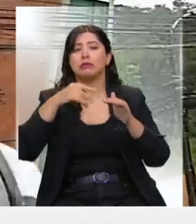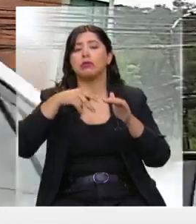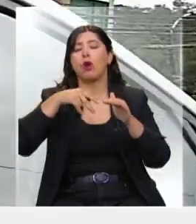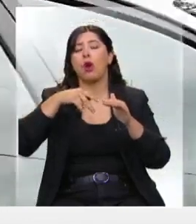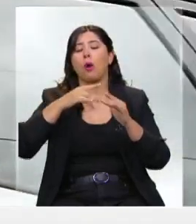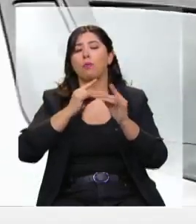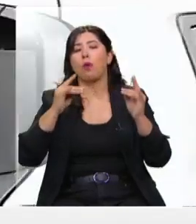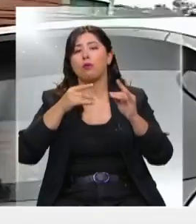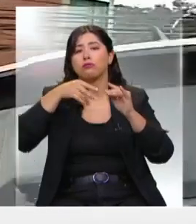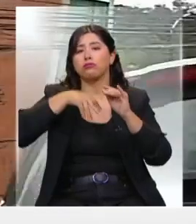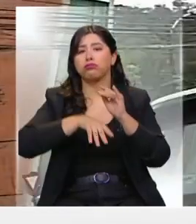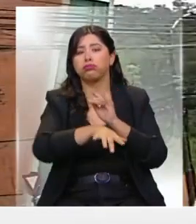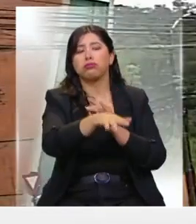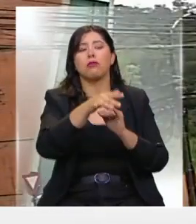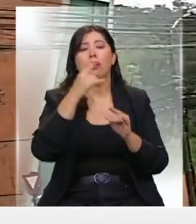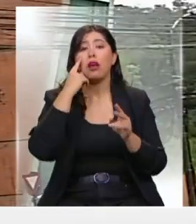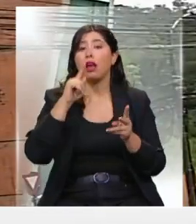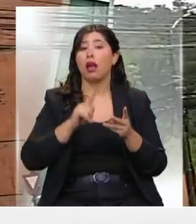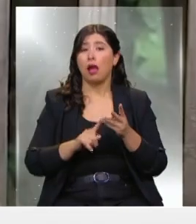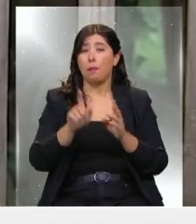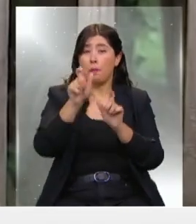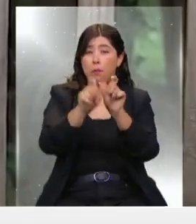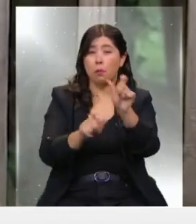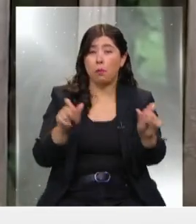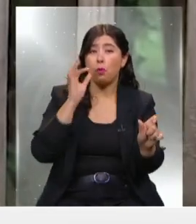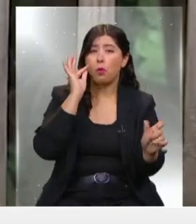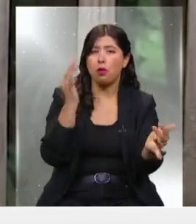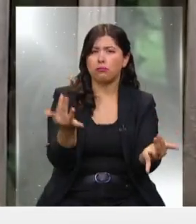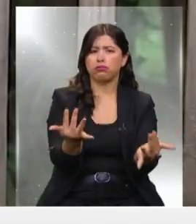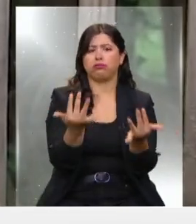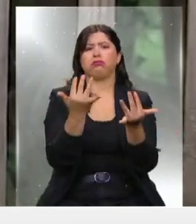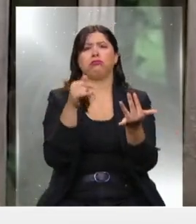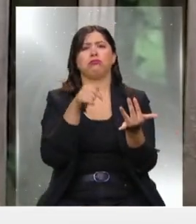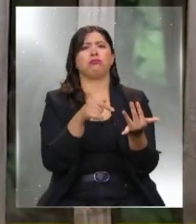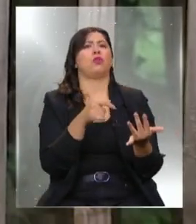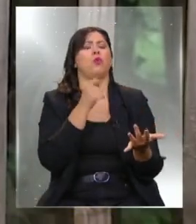mujeres que llegan a la justicia con duros testimonios del cual han sido víctimas.